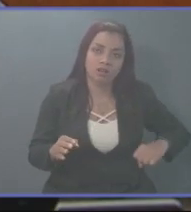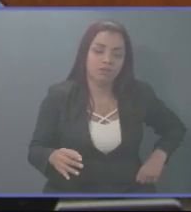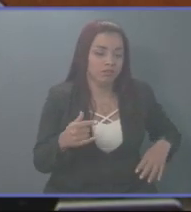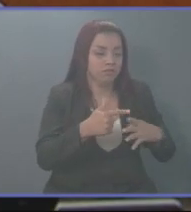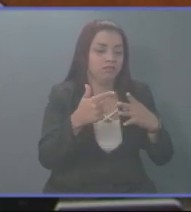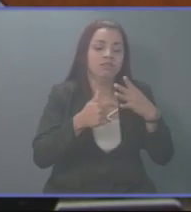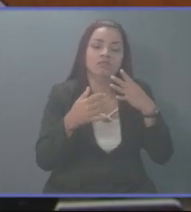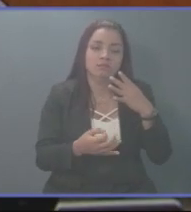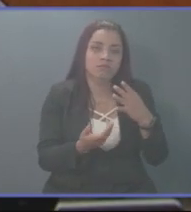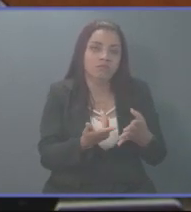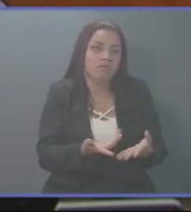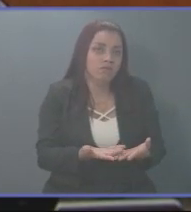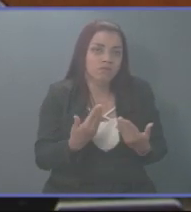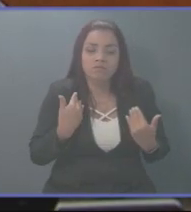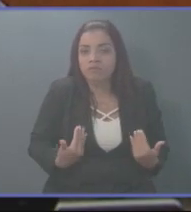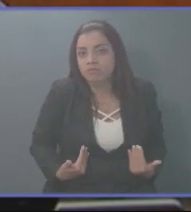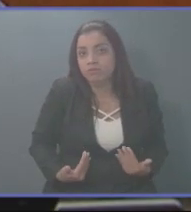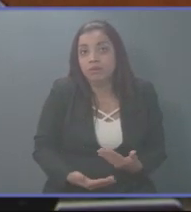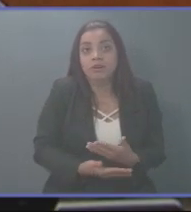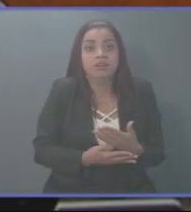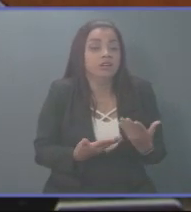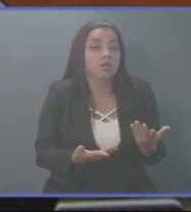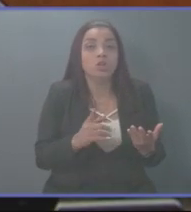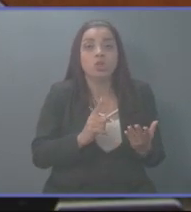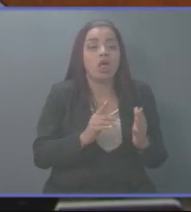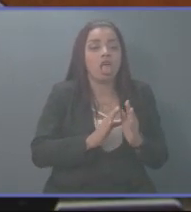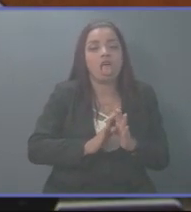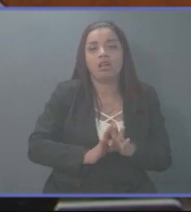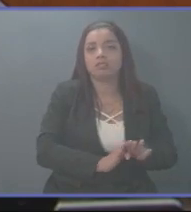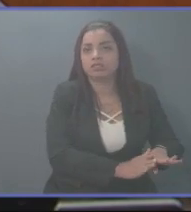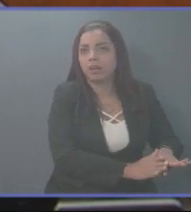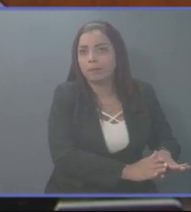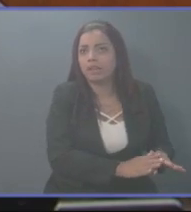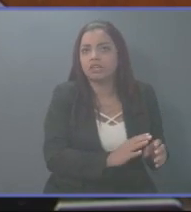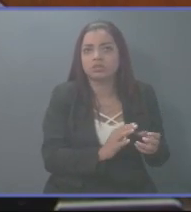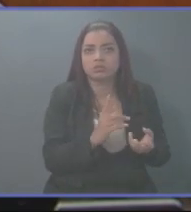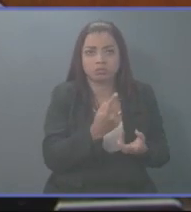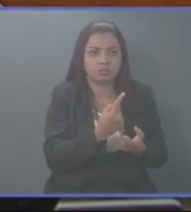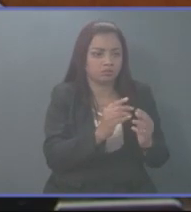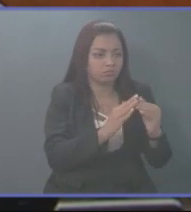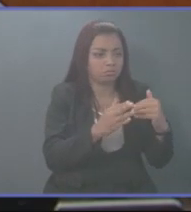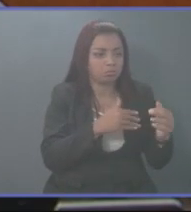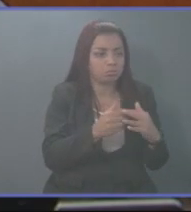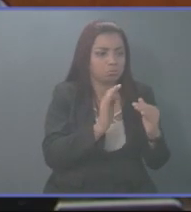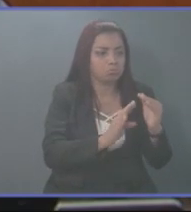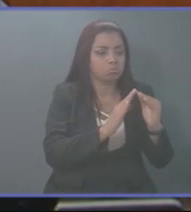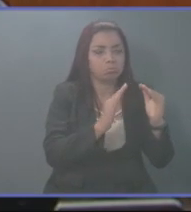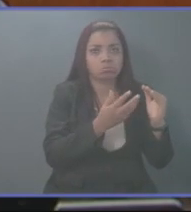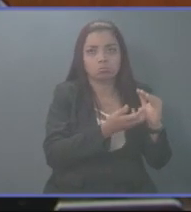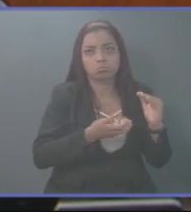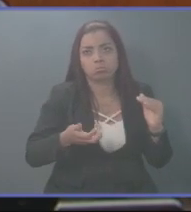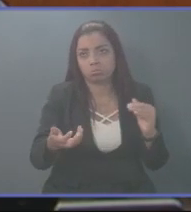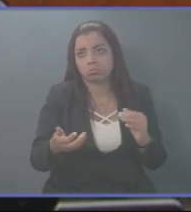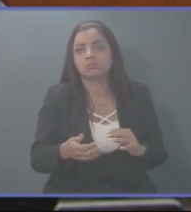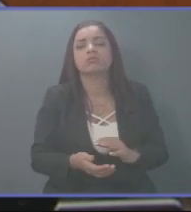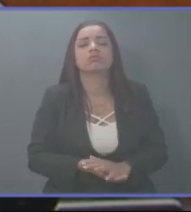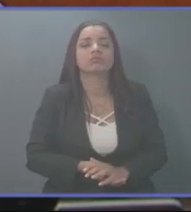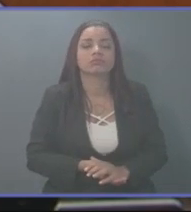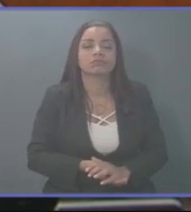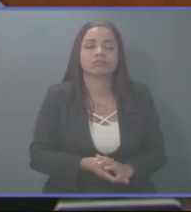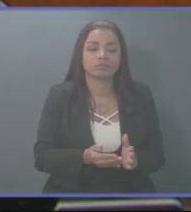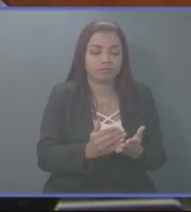habitantes del país y no serán objeto de discriminación en cualquiera de sus formas. Principio pro